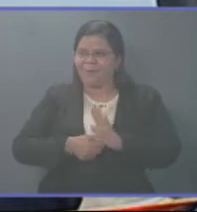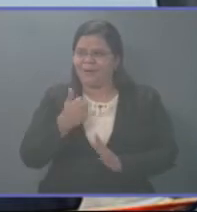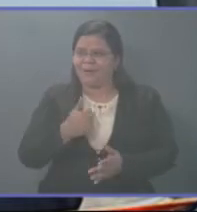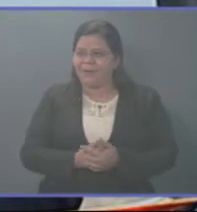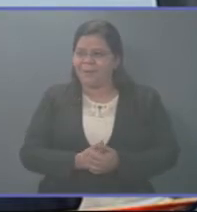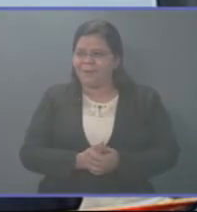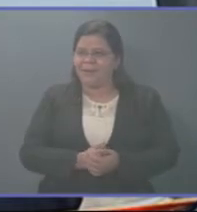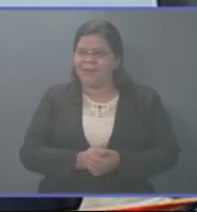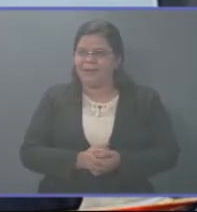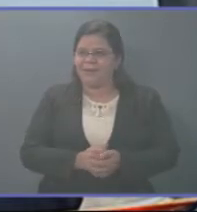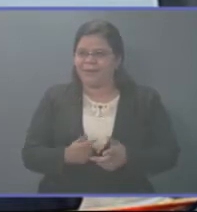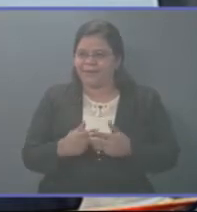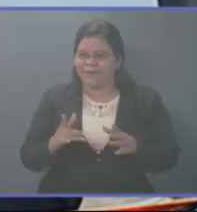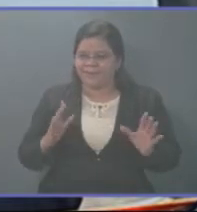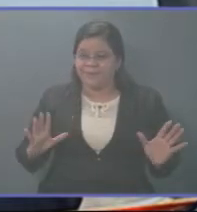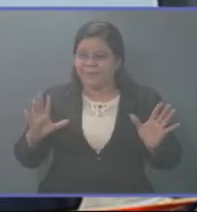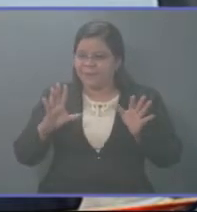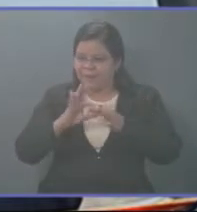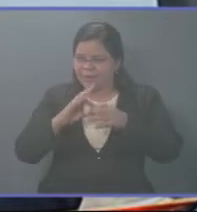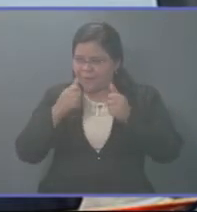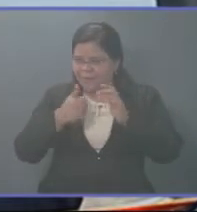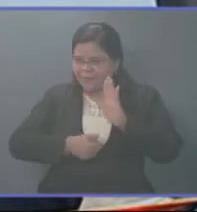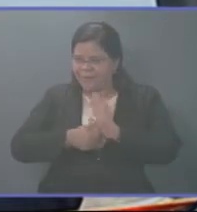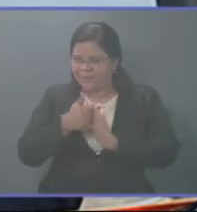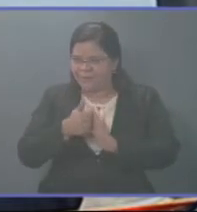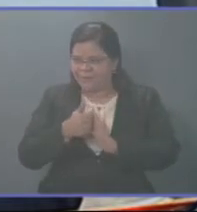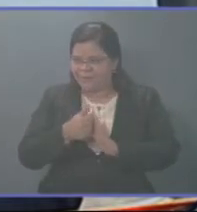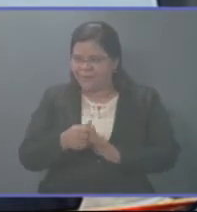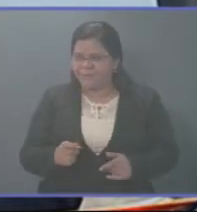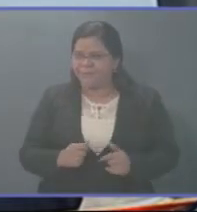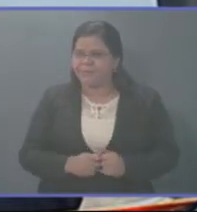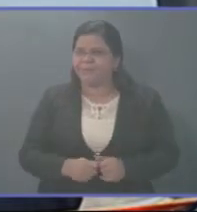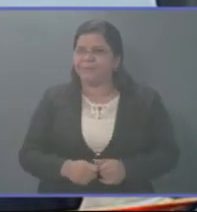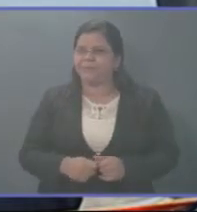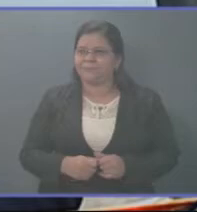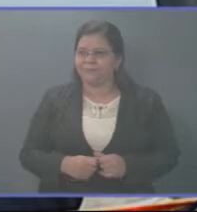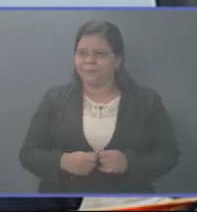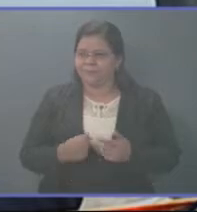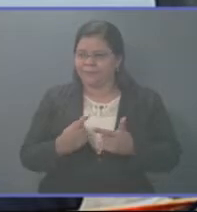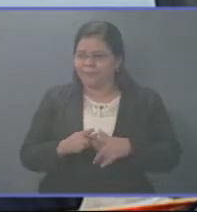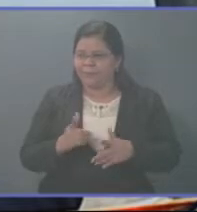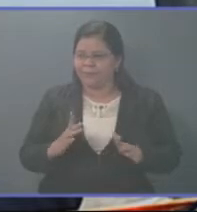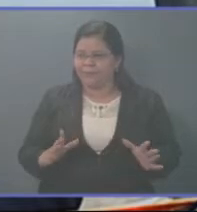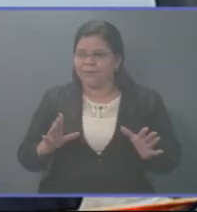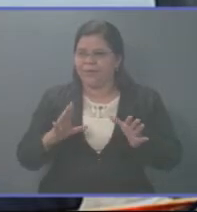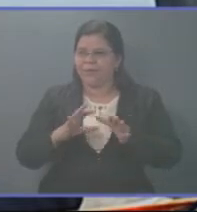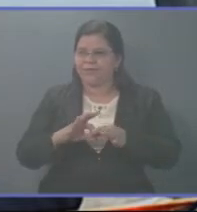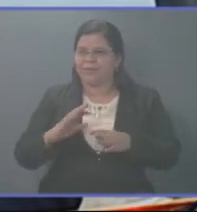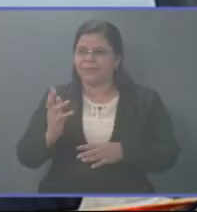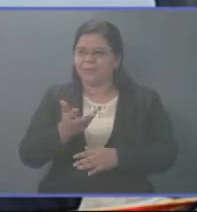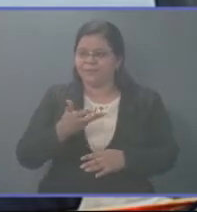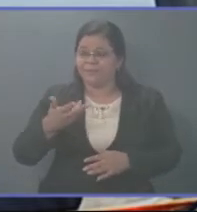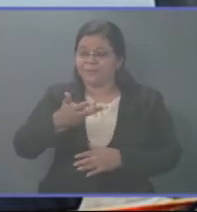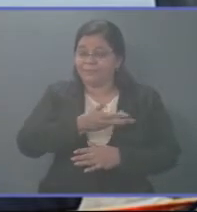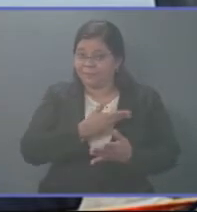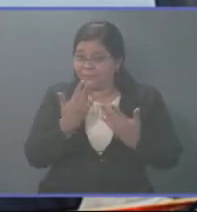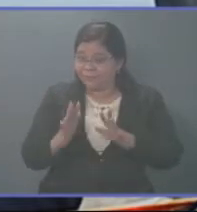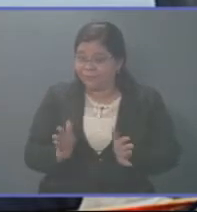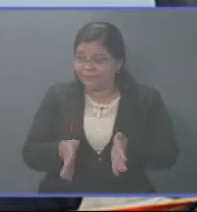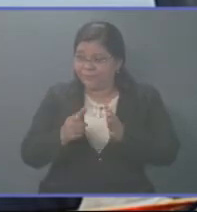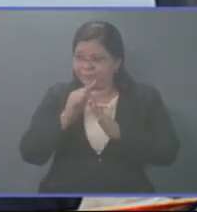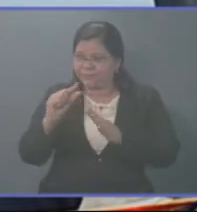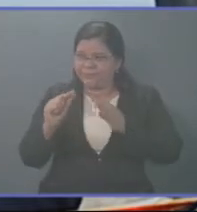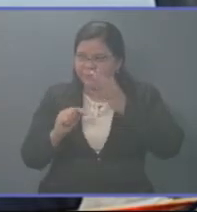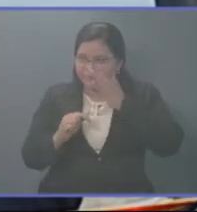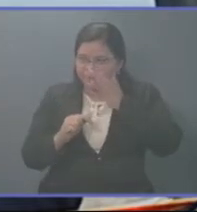querer revisar y no querer activar la mesa de diálogo de las intergremiales para revisar